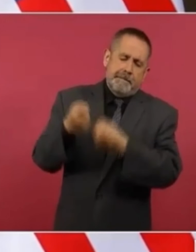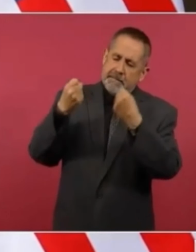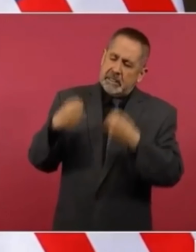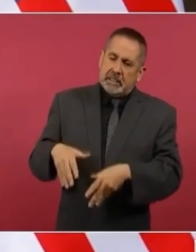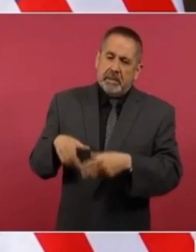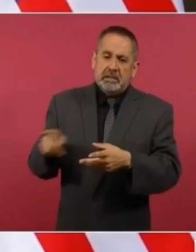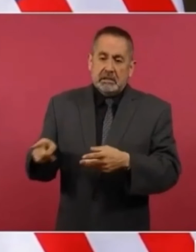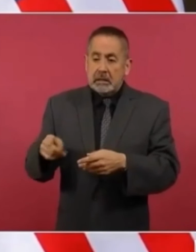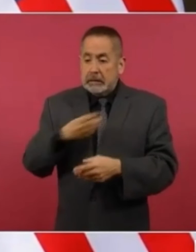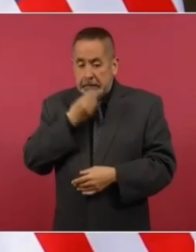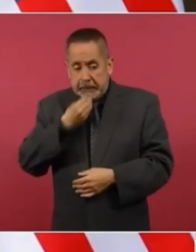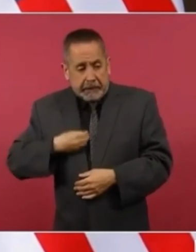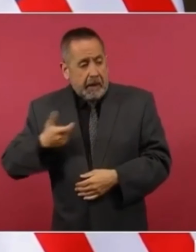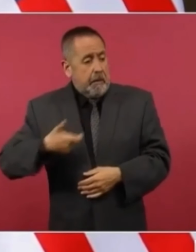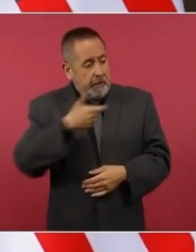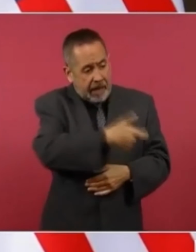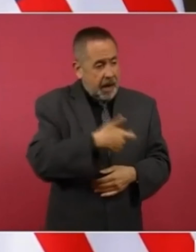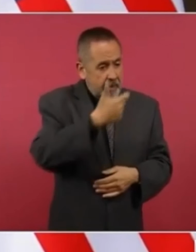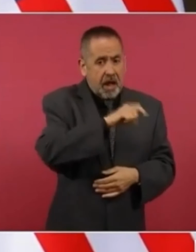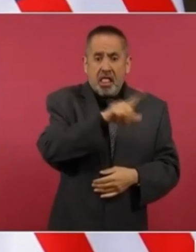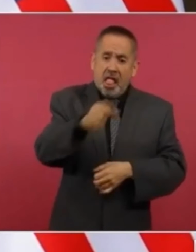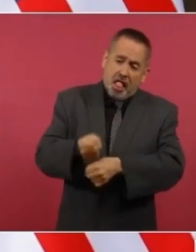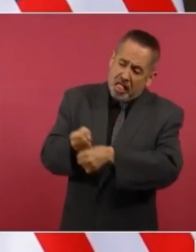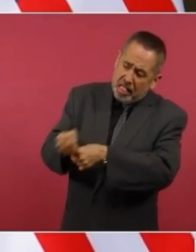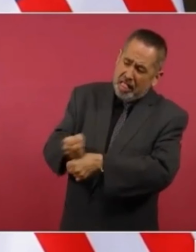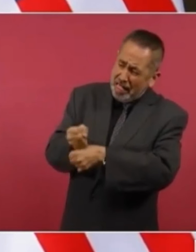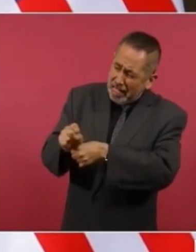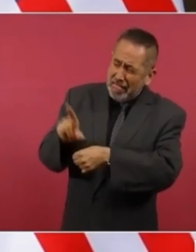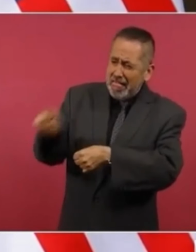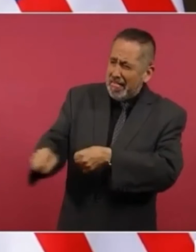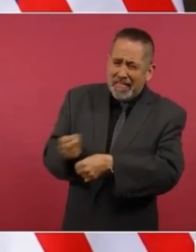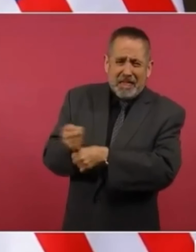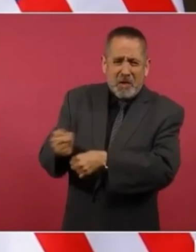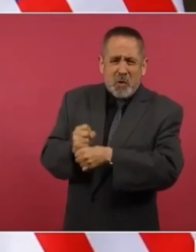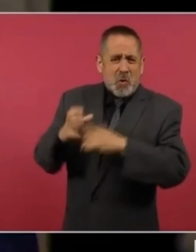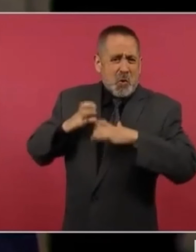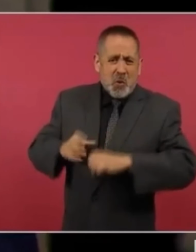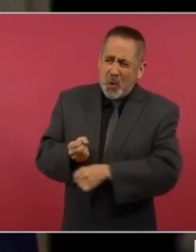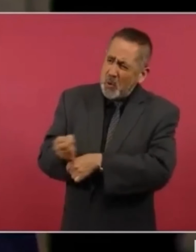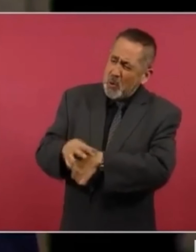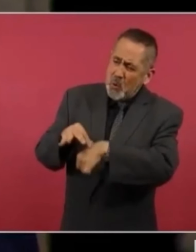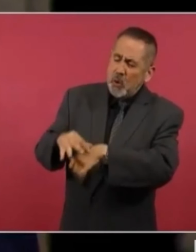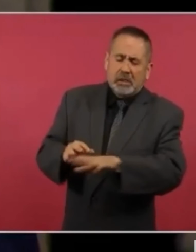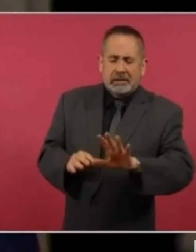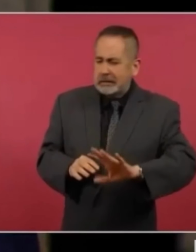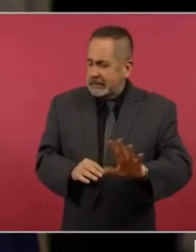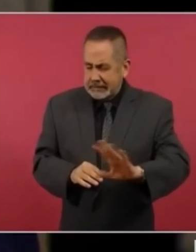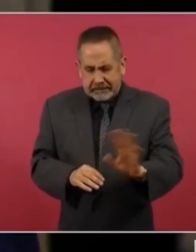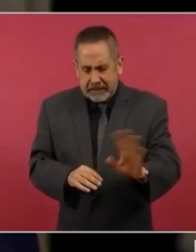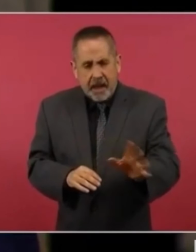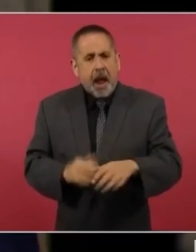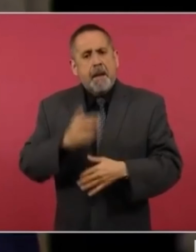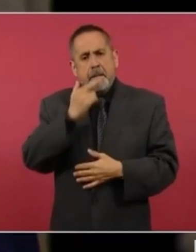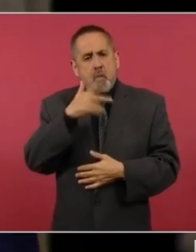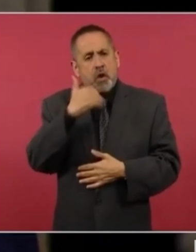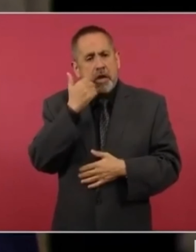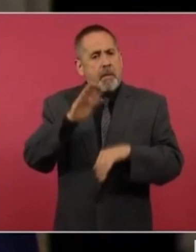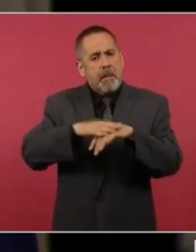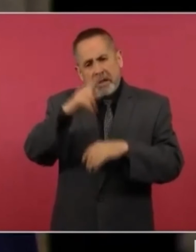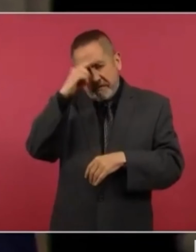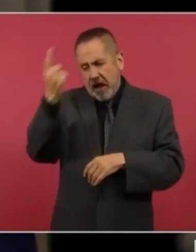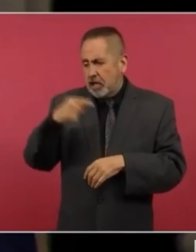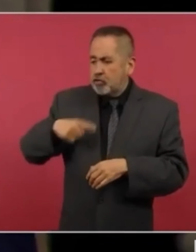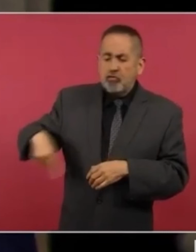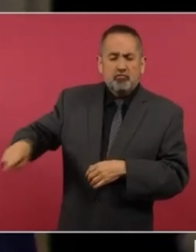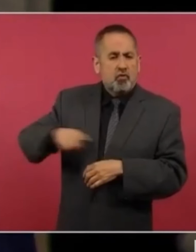tienen que pagar, pero también las victimizan físicamente y de otras maneras. Queremos que sea más fácil que lleguen las personas. Queremos